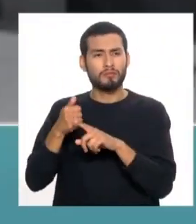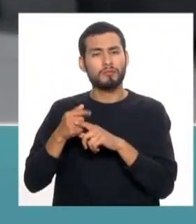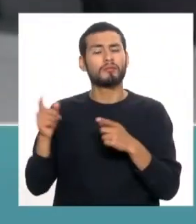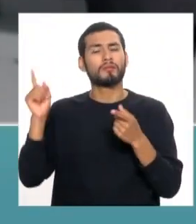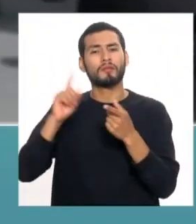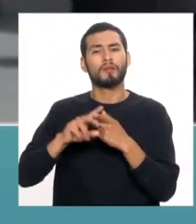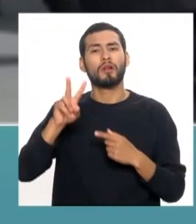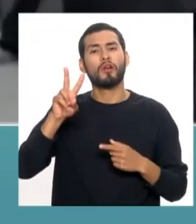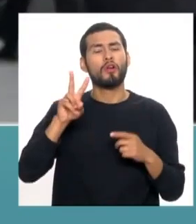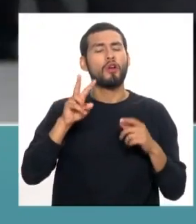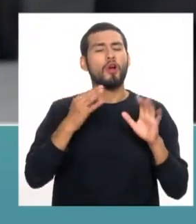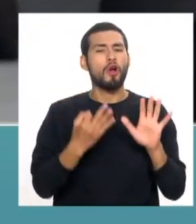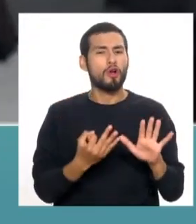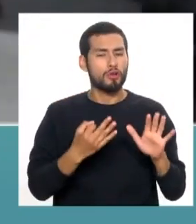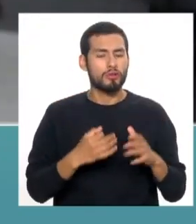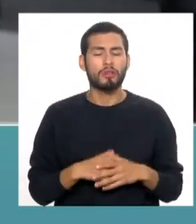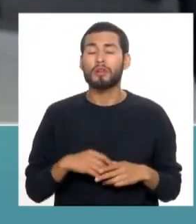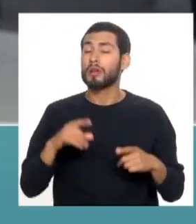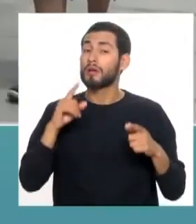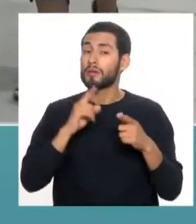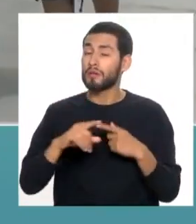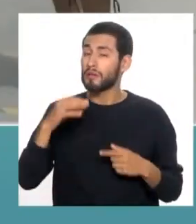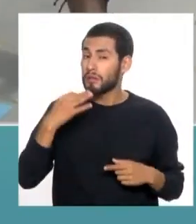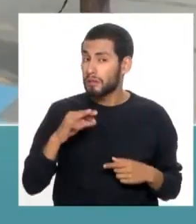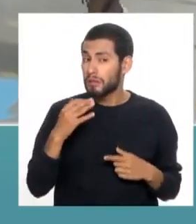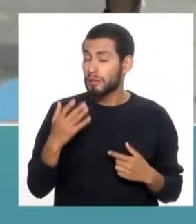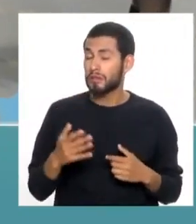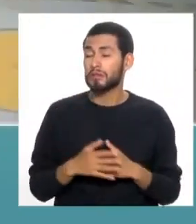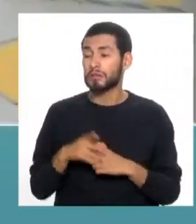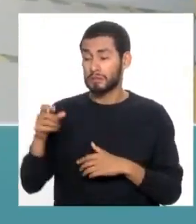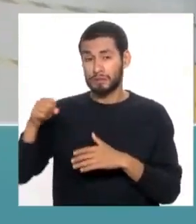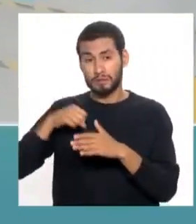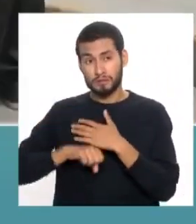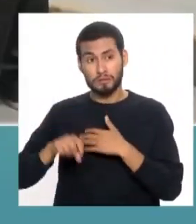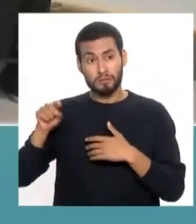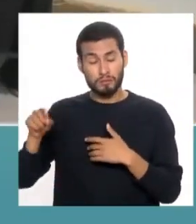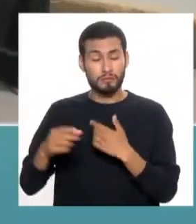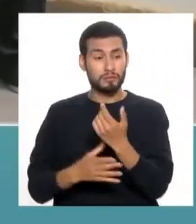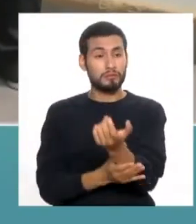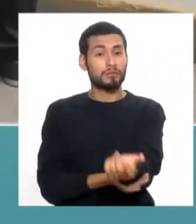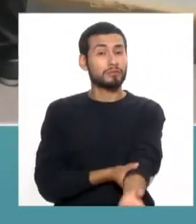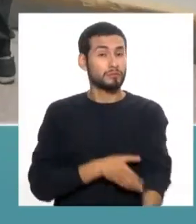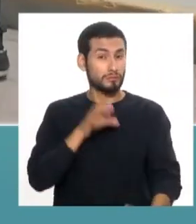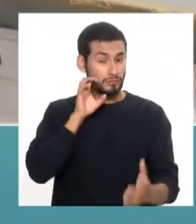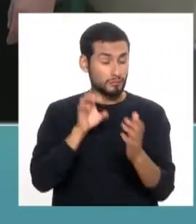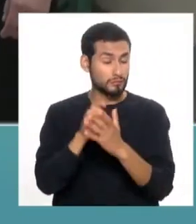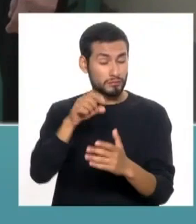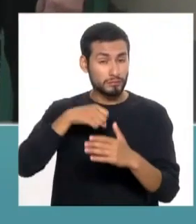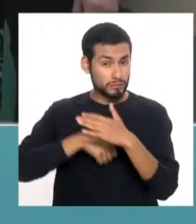los 28 años. Ajá. Siempre y cuando tu hijo, tomando tu ejemplo,